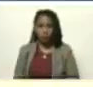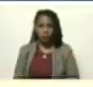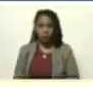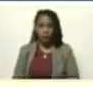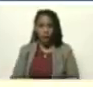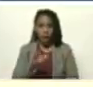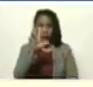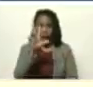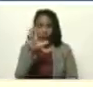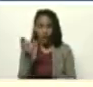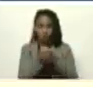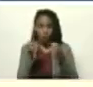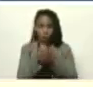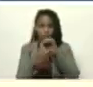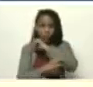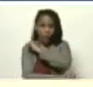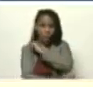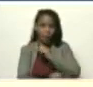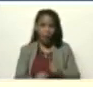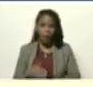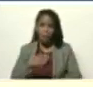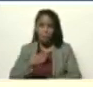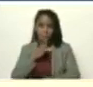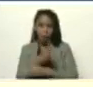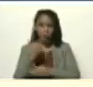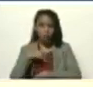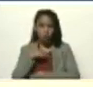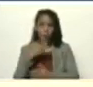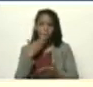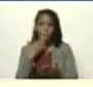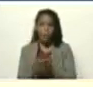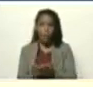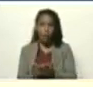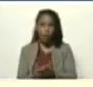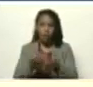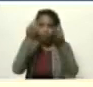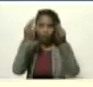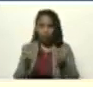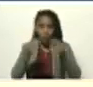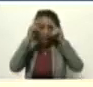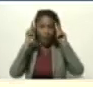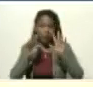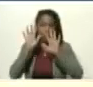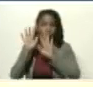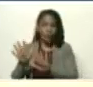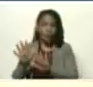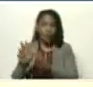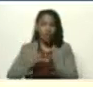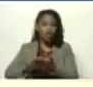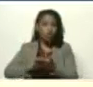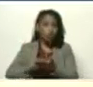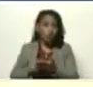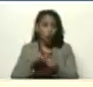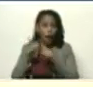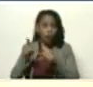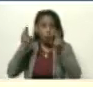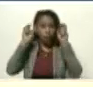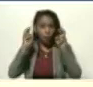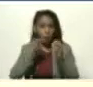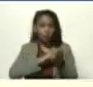Las tres mafias. Vamos por ellas. Pido máxima eficacia, eficiencia. Ir resolviendo todos estos